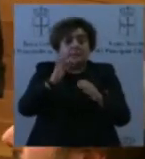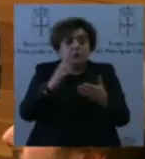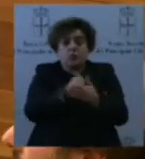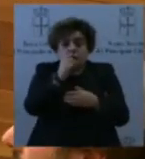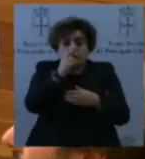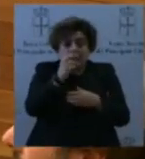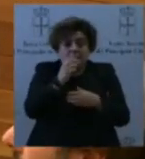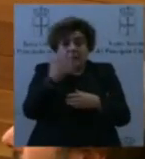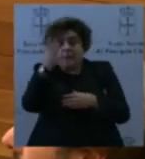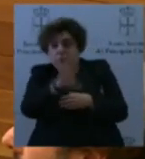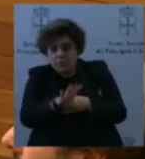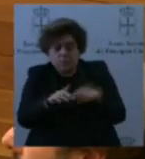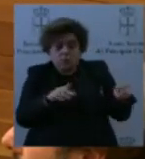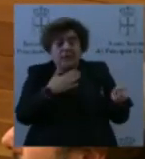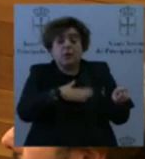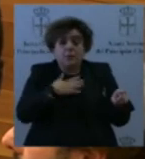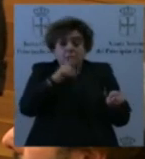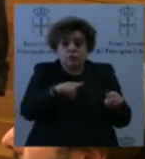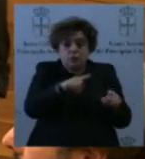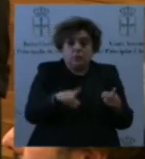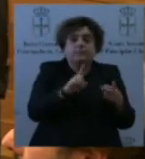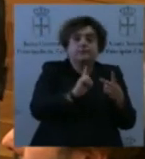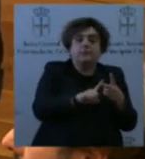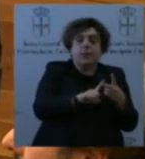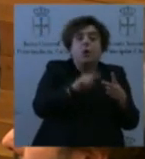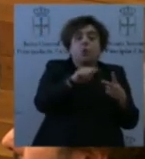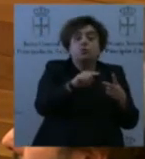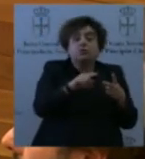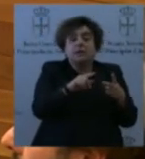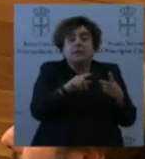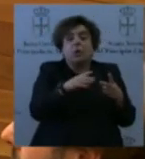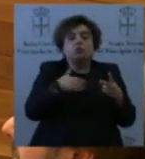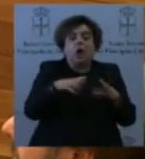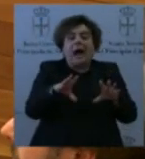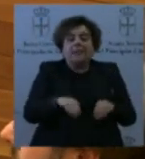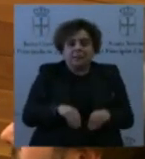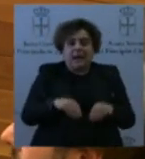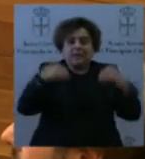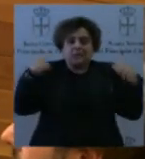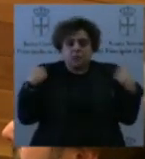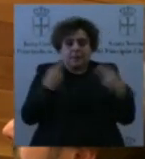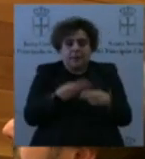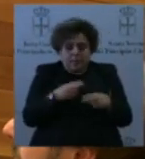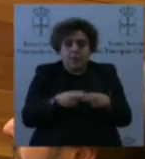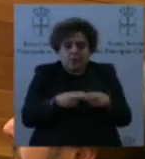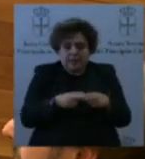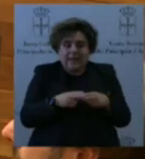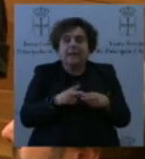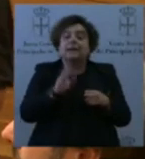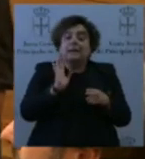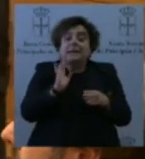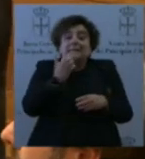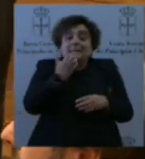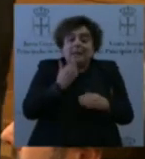Segunda pregunta. ¿Está usted dispuesto a asumir su responsabilidad política si llegara a confirmarse lo que los indicios apuntan? Esto es, que se va